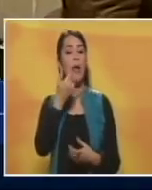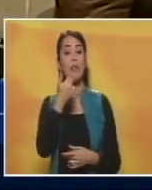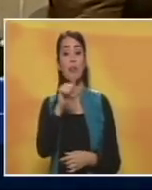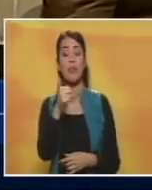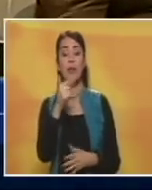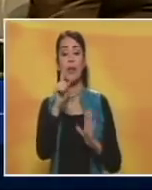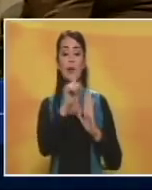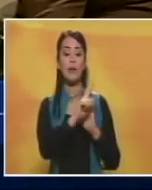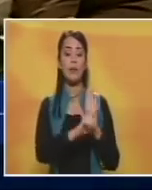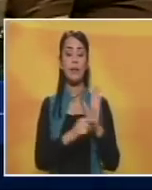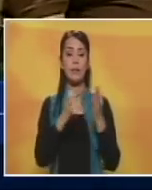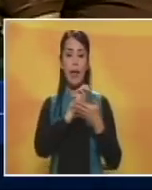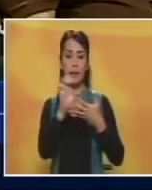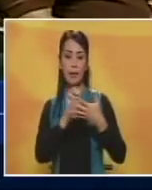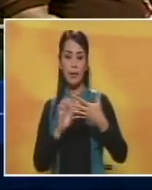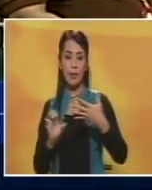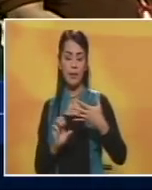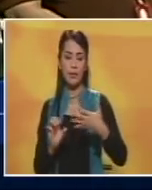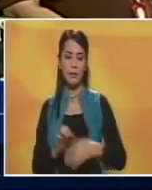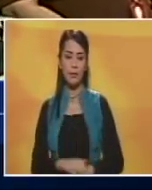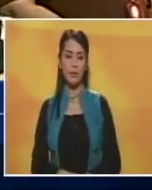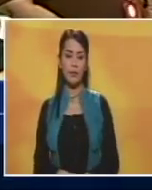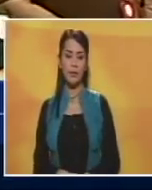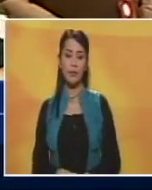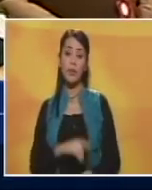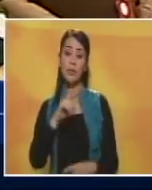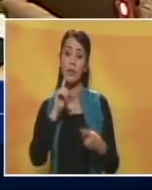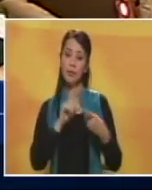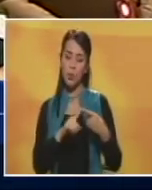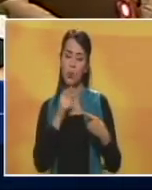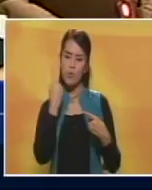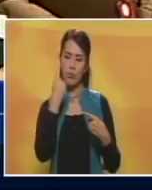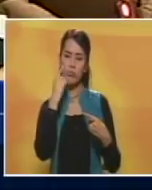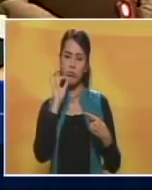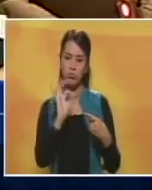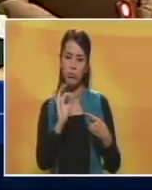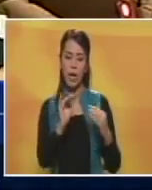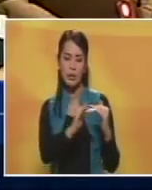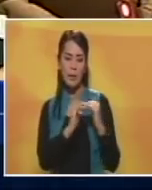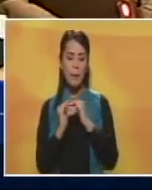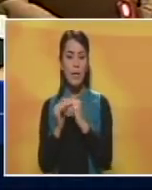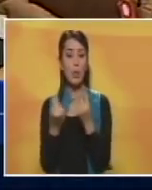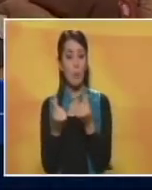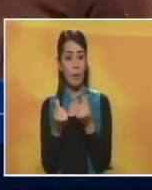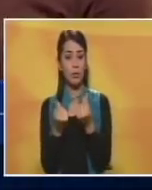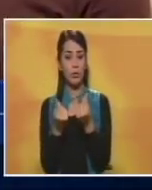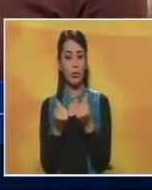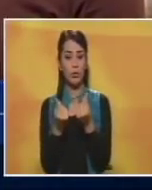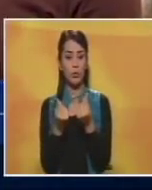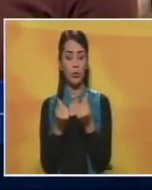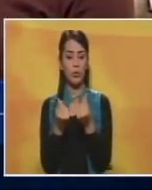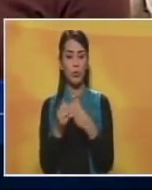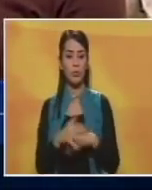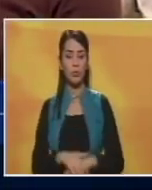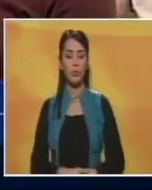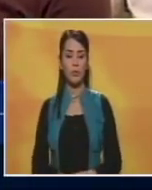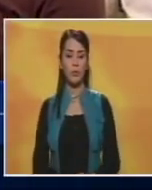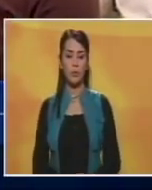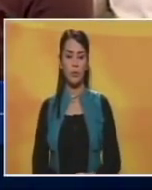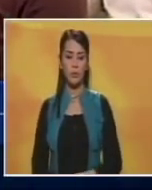líneas estratégicas. Y esta es una de las líneas: estabilidad de los precios. Estabilidad de los